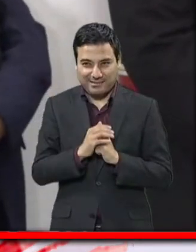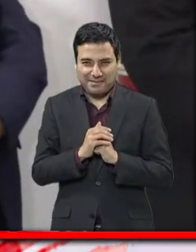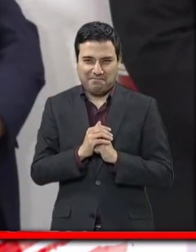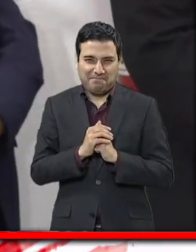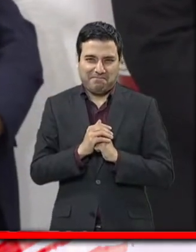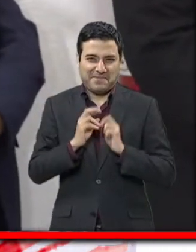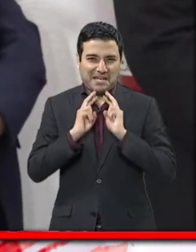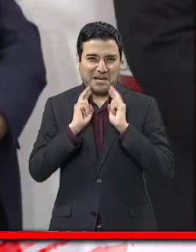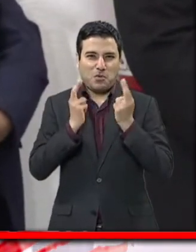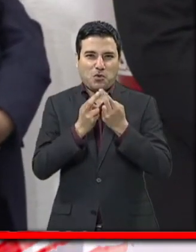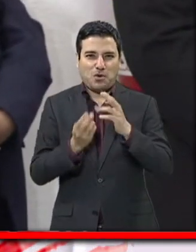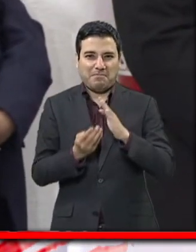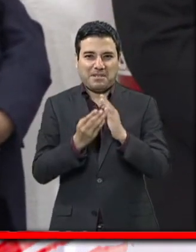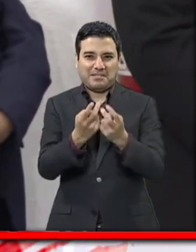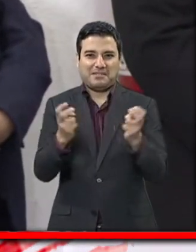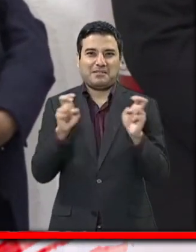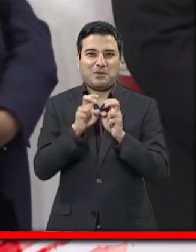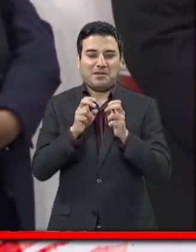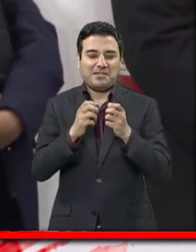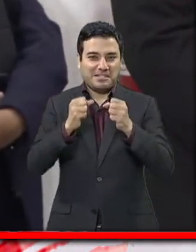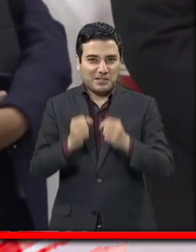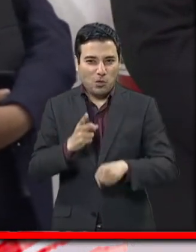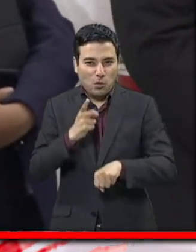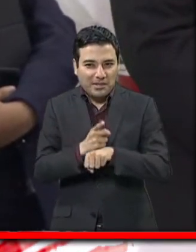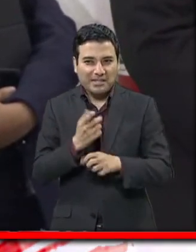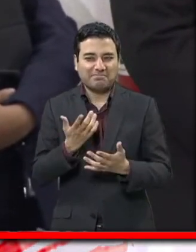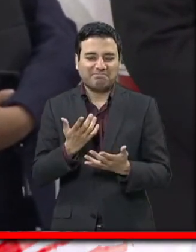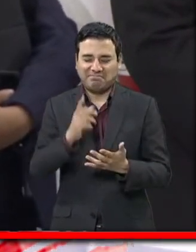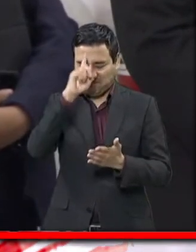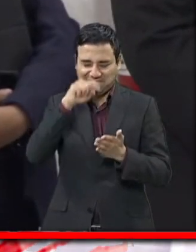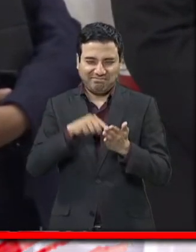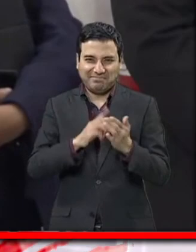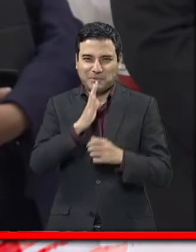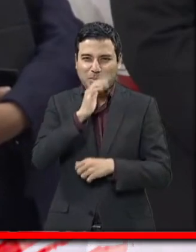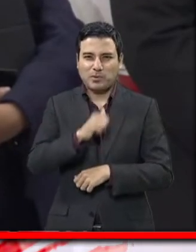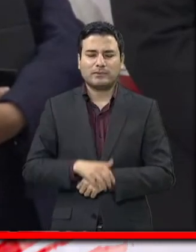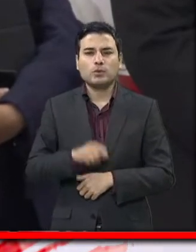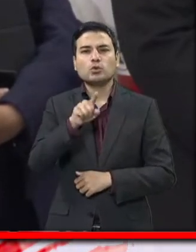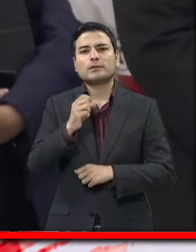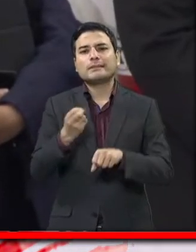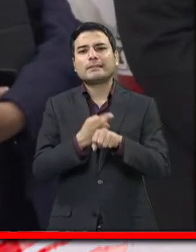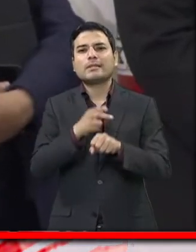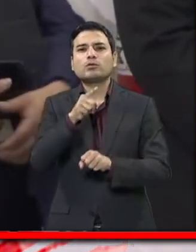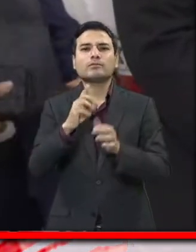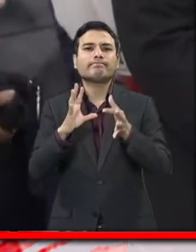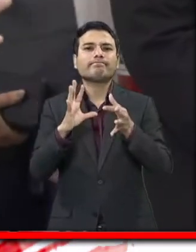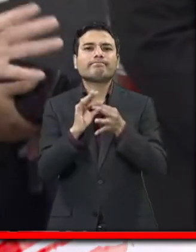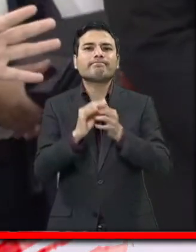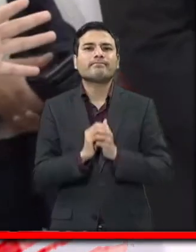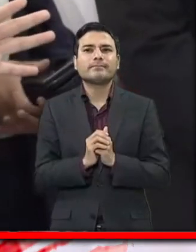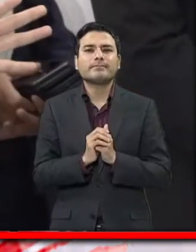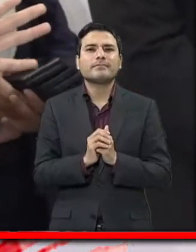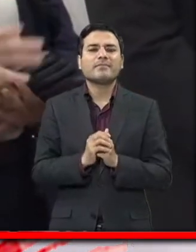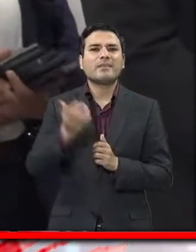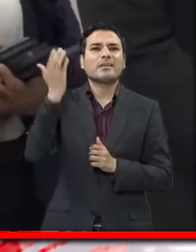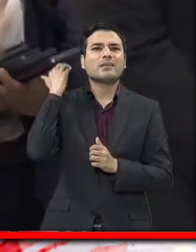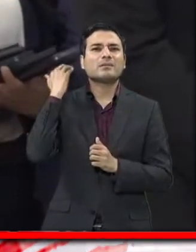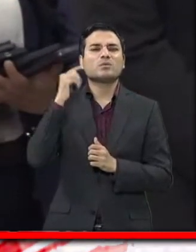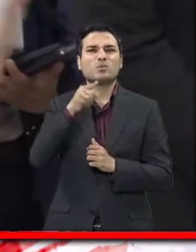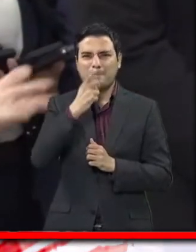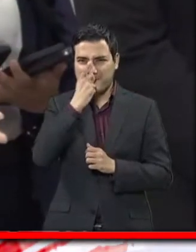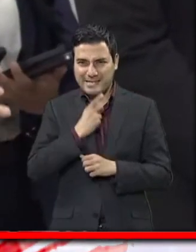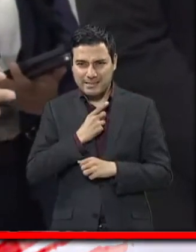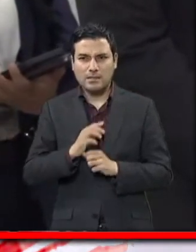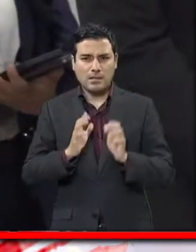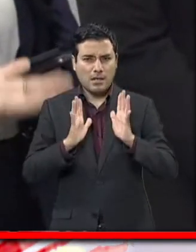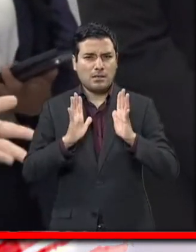de notificaciones y que los regalen un like para que le lleguemos a más personas con este vídeo dejen sus